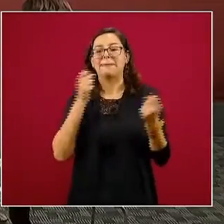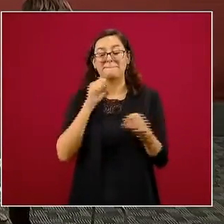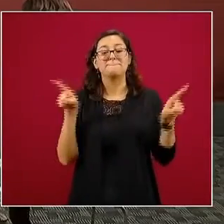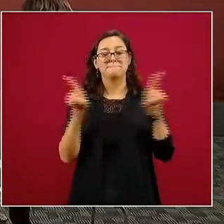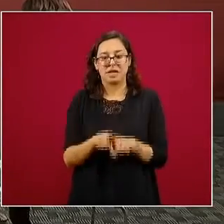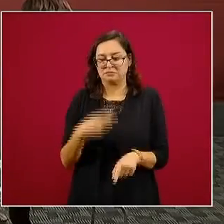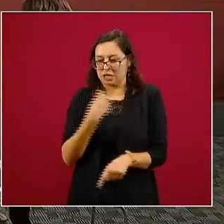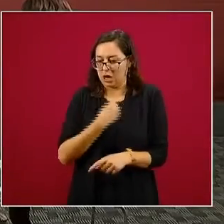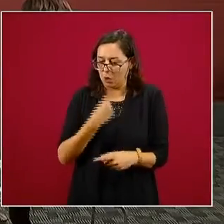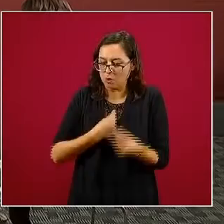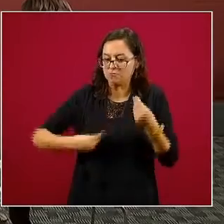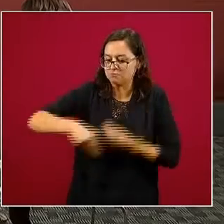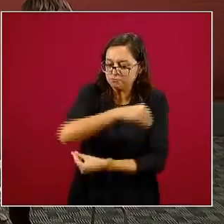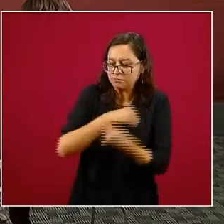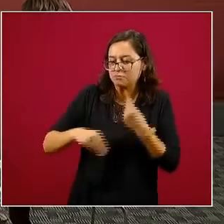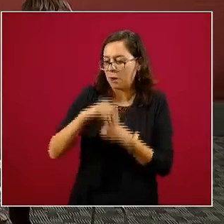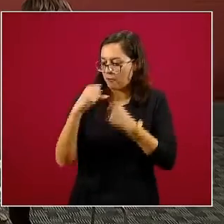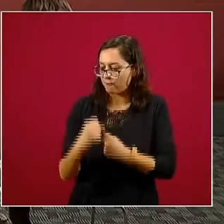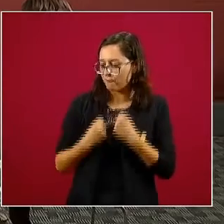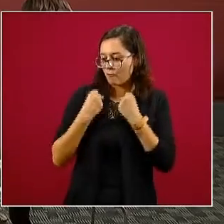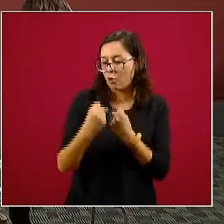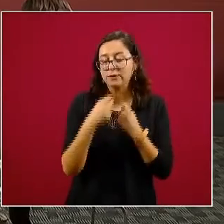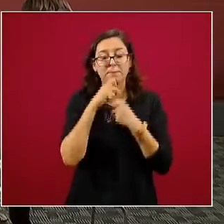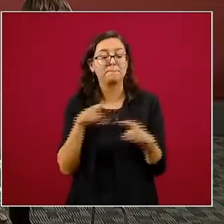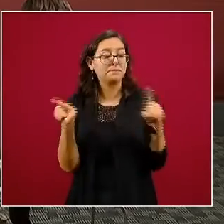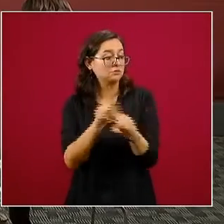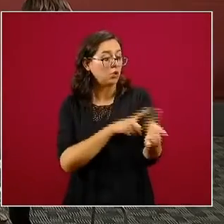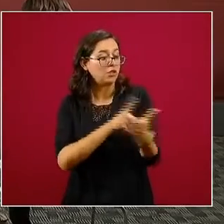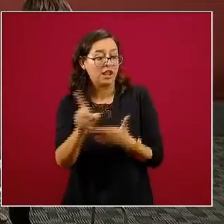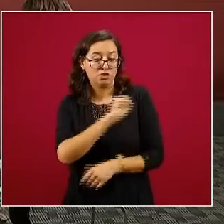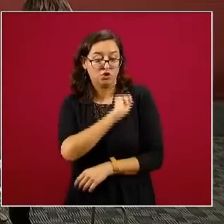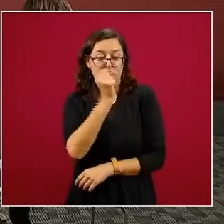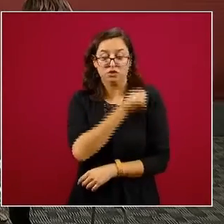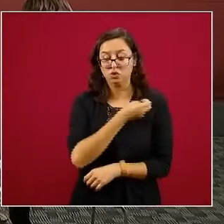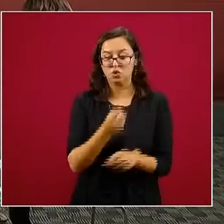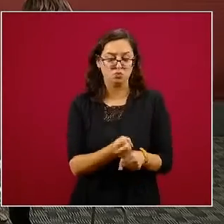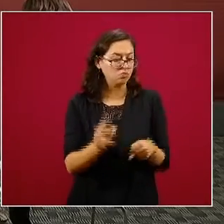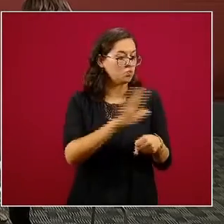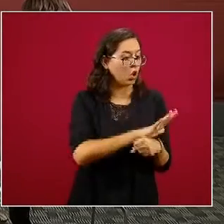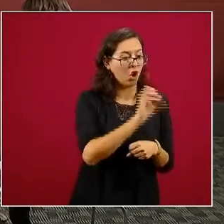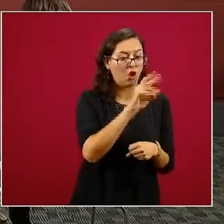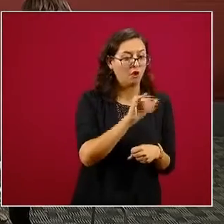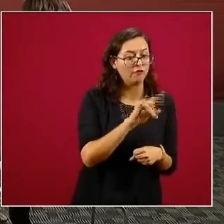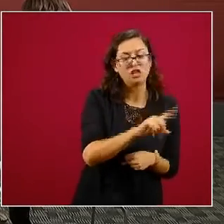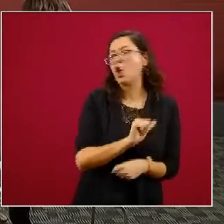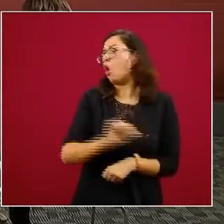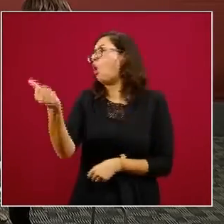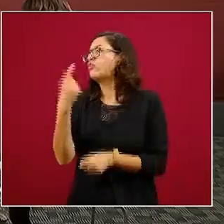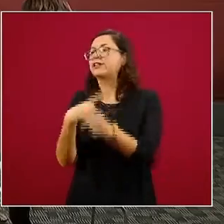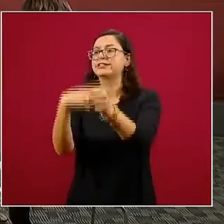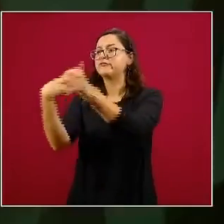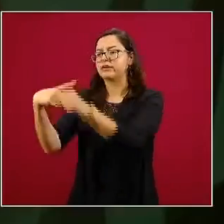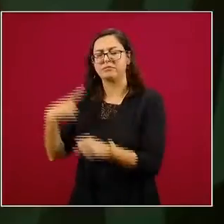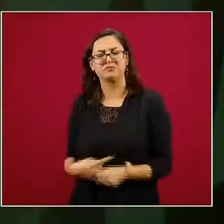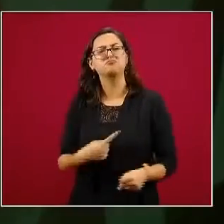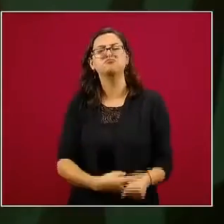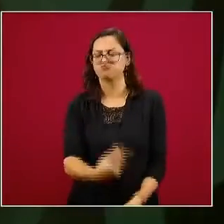para buscar sus medicamentos, donde tanto en su traslado como una vez en las unidades de salud pudieran